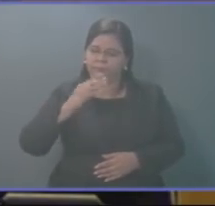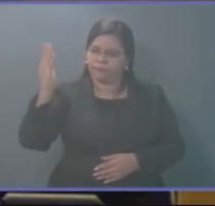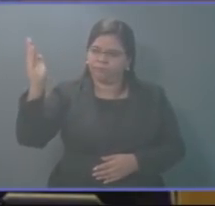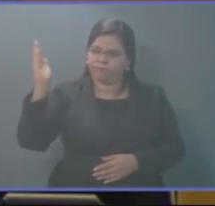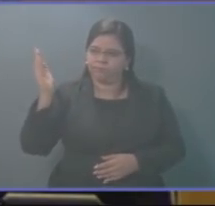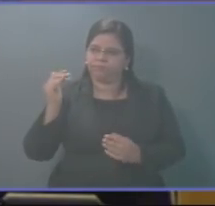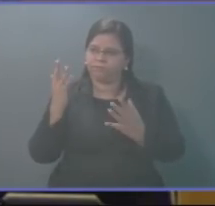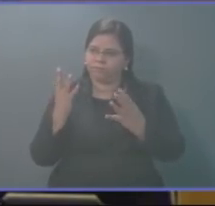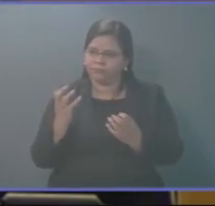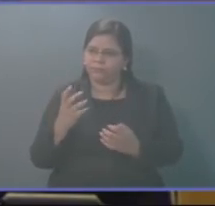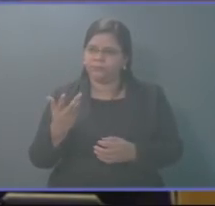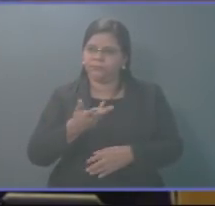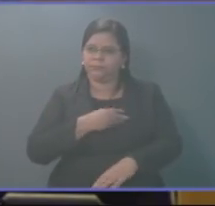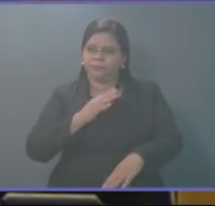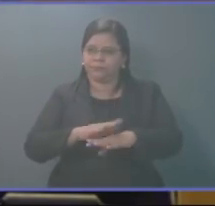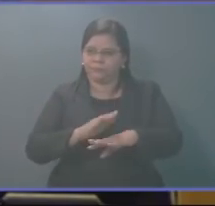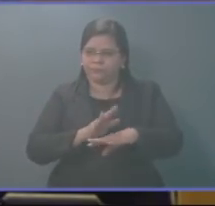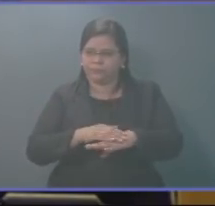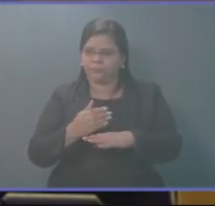vamos a incorporar